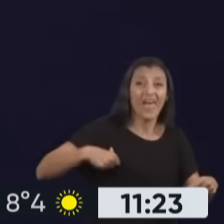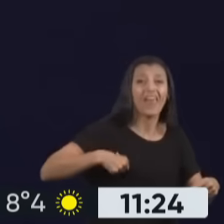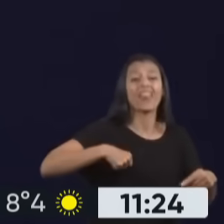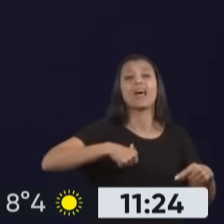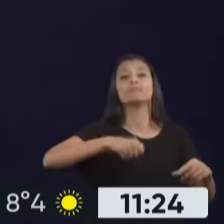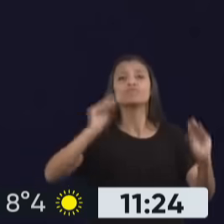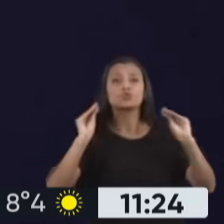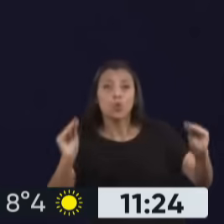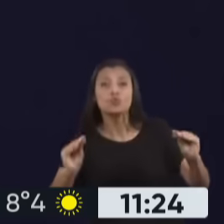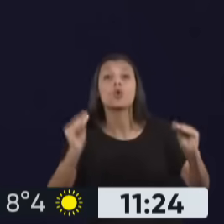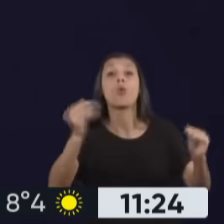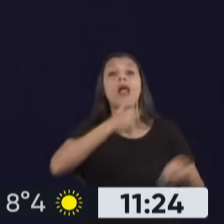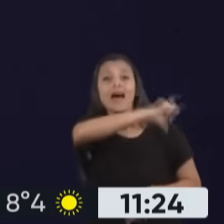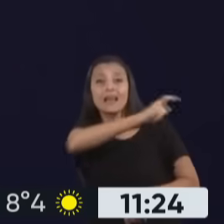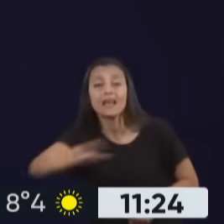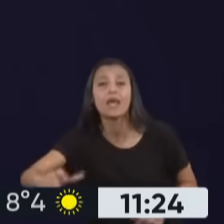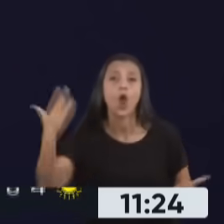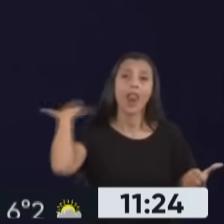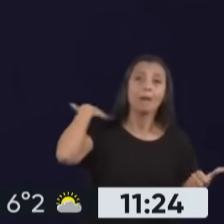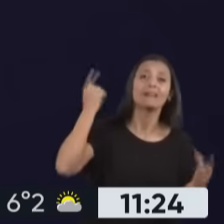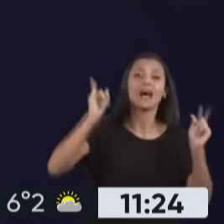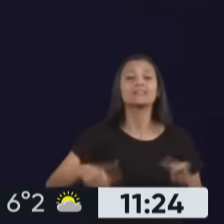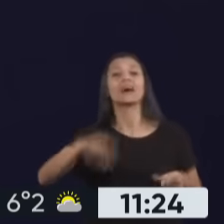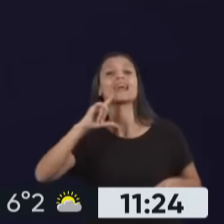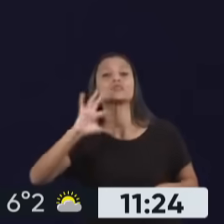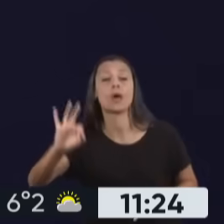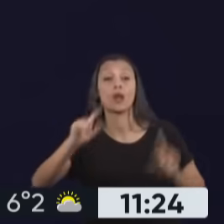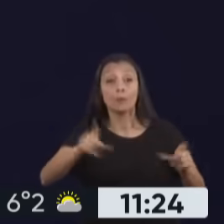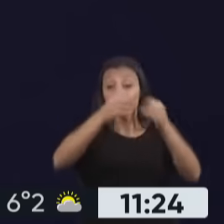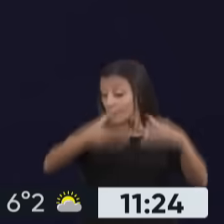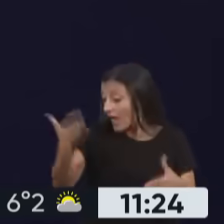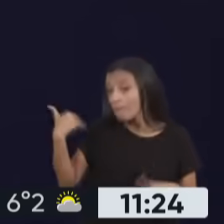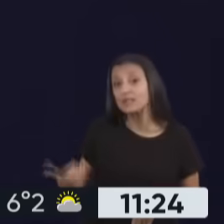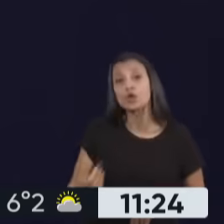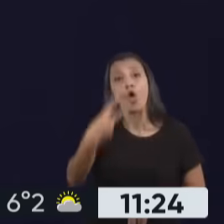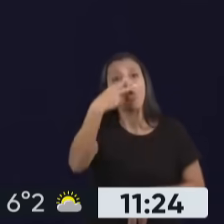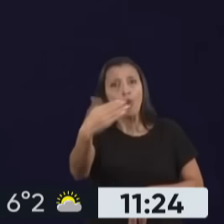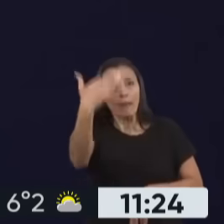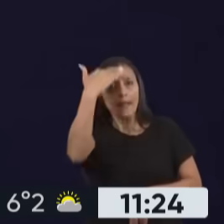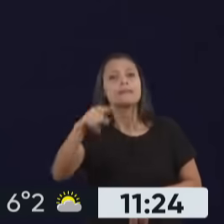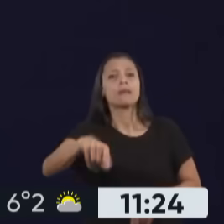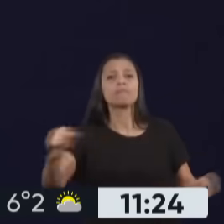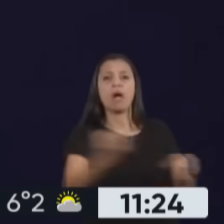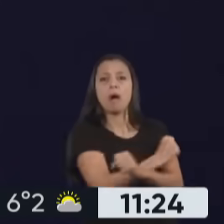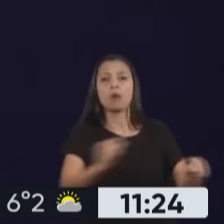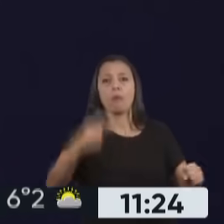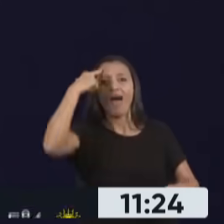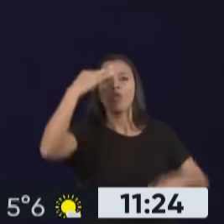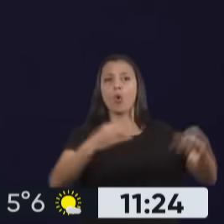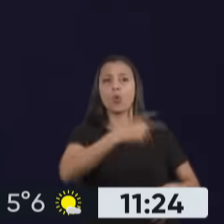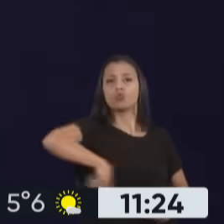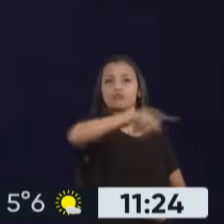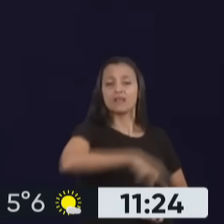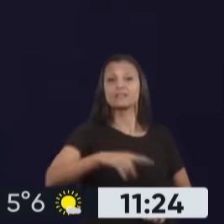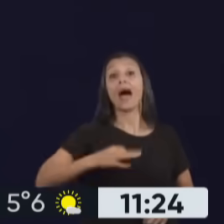río Matanza-Riachuelo. Esta obra comenzó en el año 2015 a partir de un fallo de la justicia del año